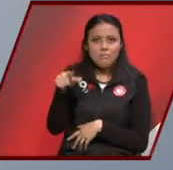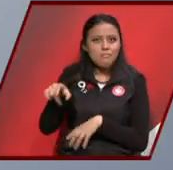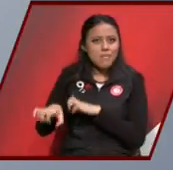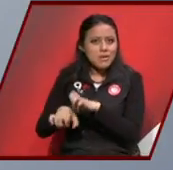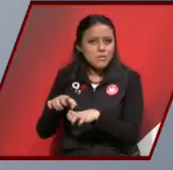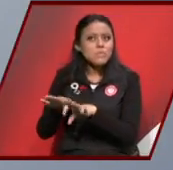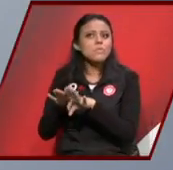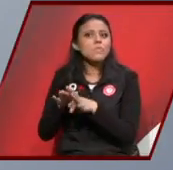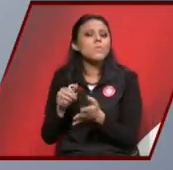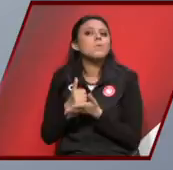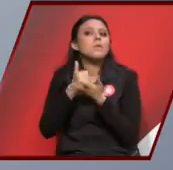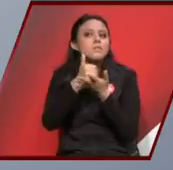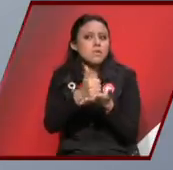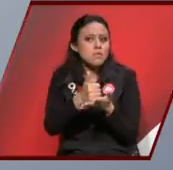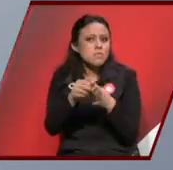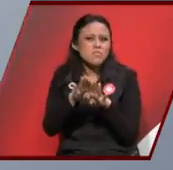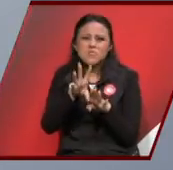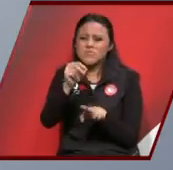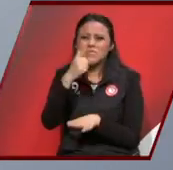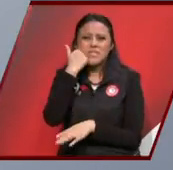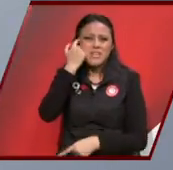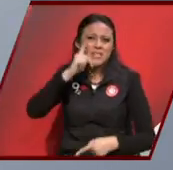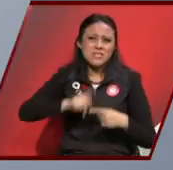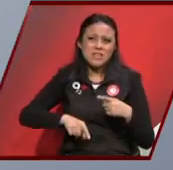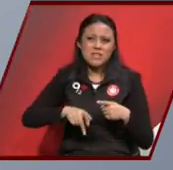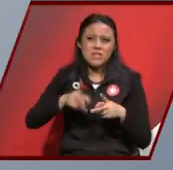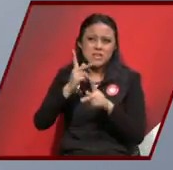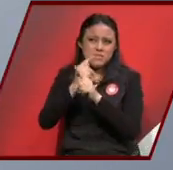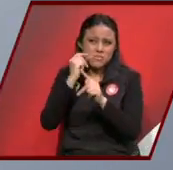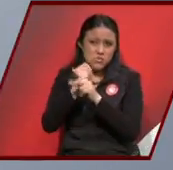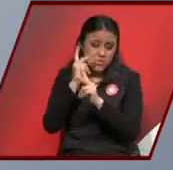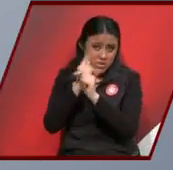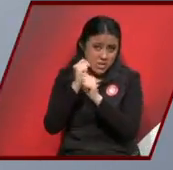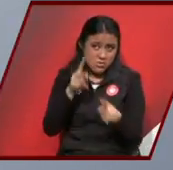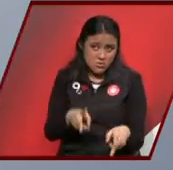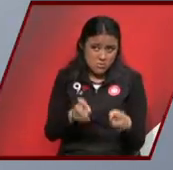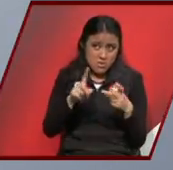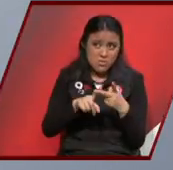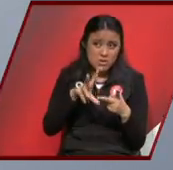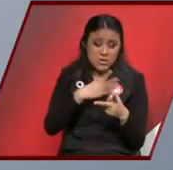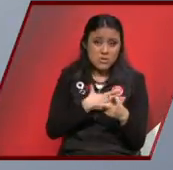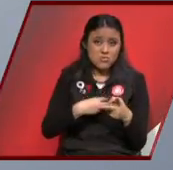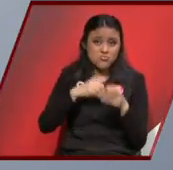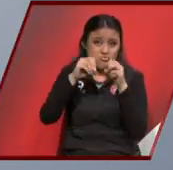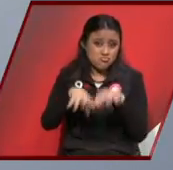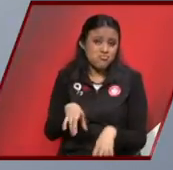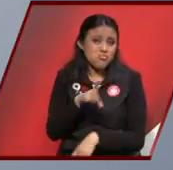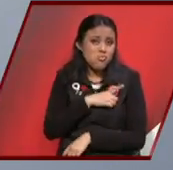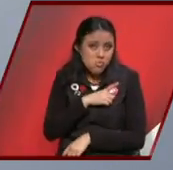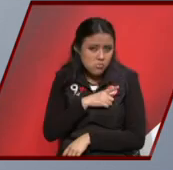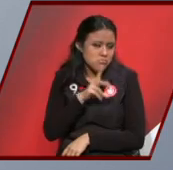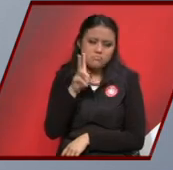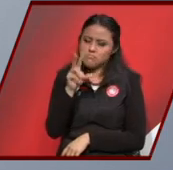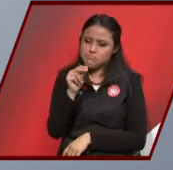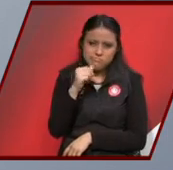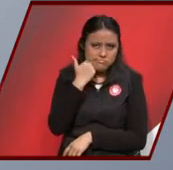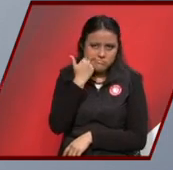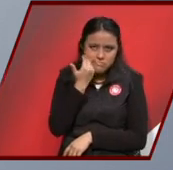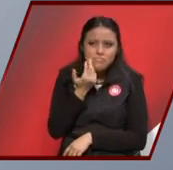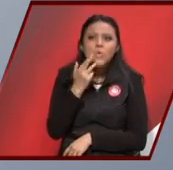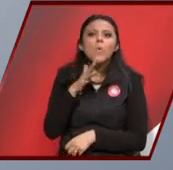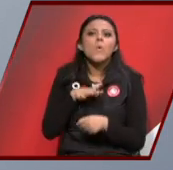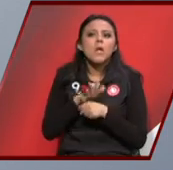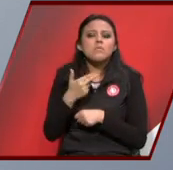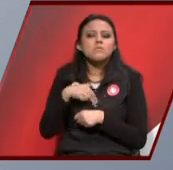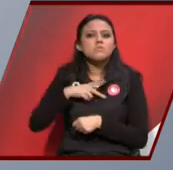los que te dicen, ¿cómo ayudo a mis trabajadores? No quiero que me los asalten en el transporte, no quiero que dejen a los hijos solos. Están de acuerdo, lo único que hay que hacer, y que es